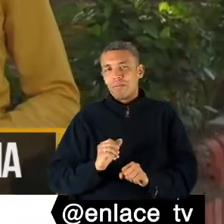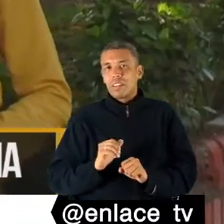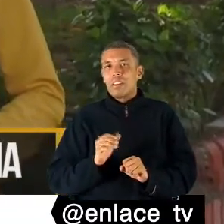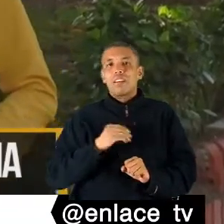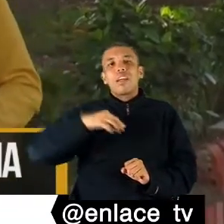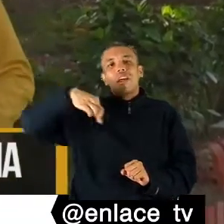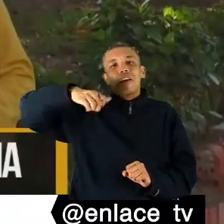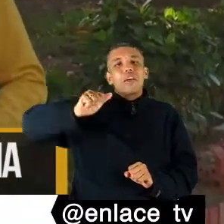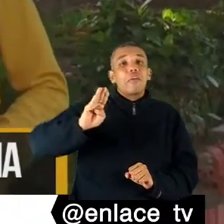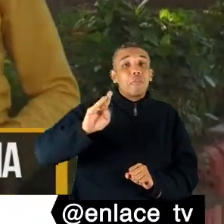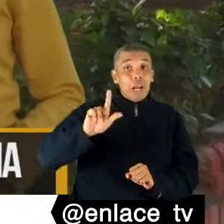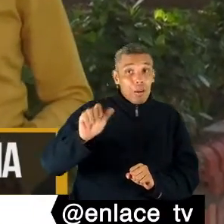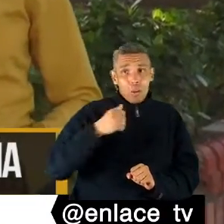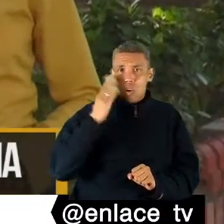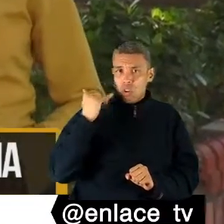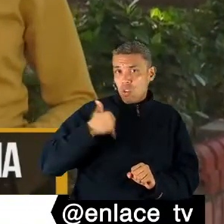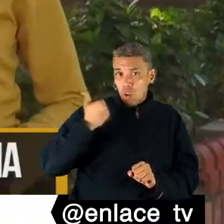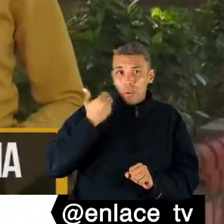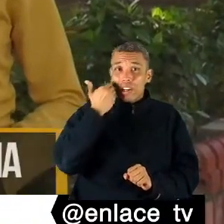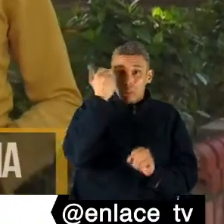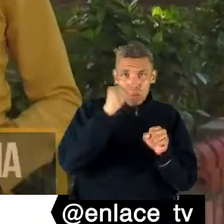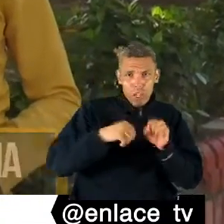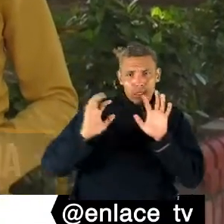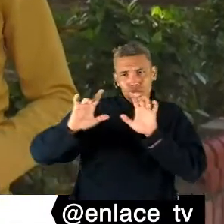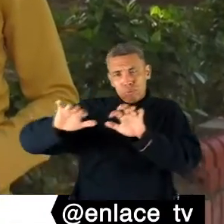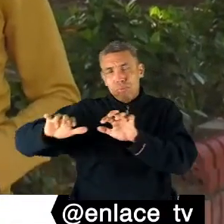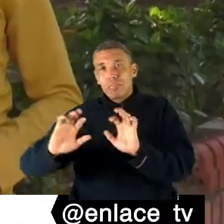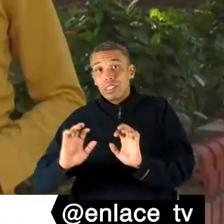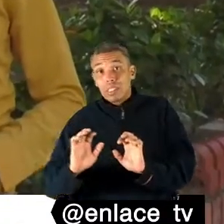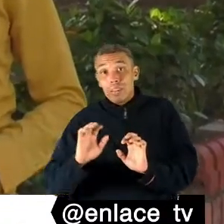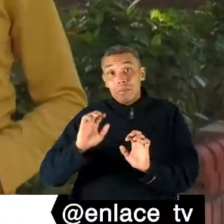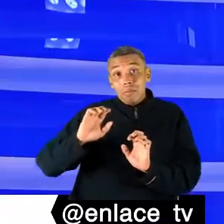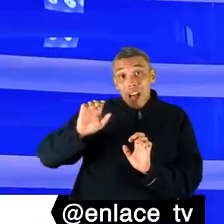Acuña y se prepara para visitar en agosto próximo a Lima, Perú.